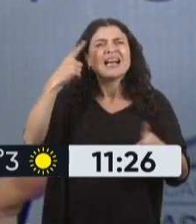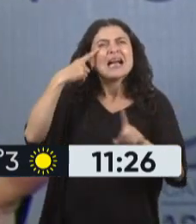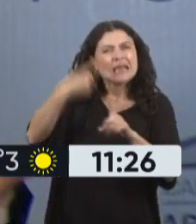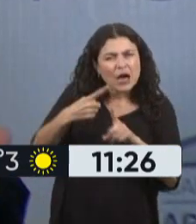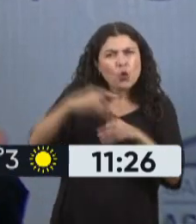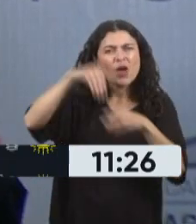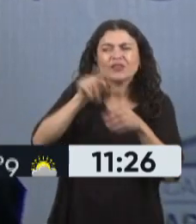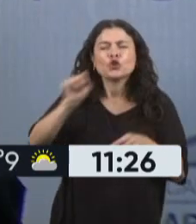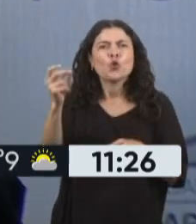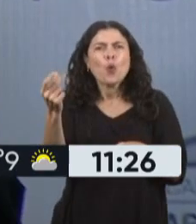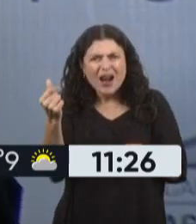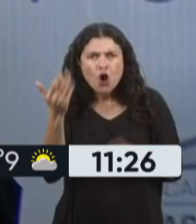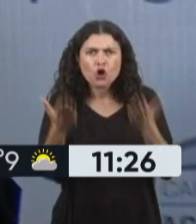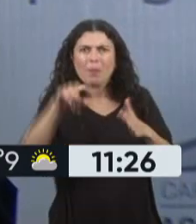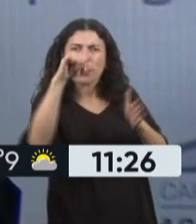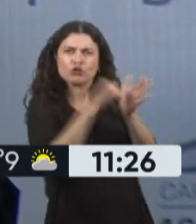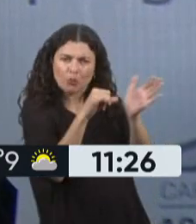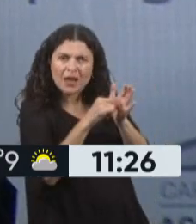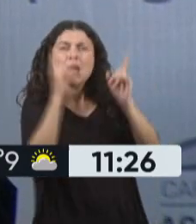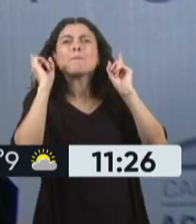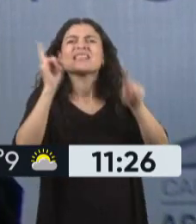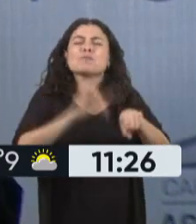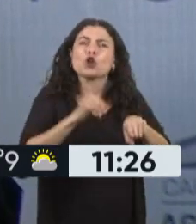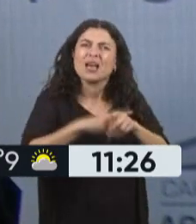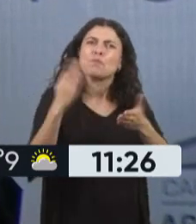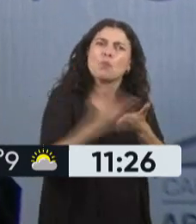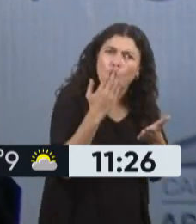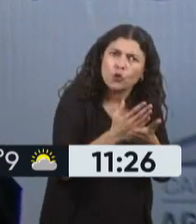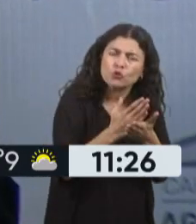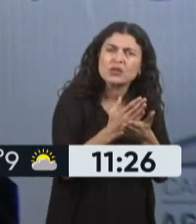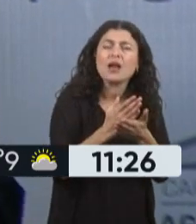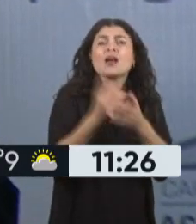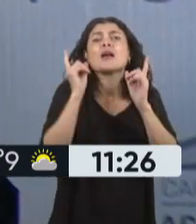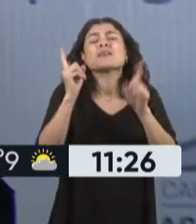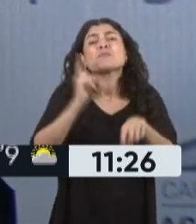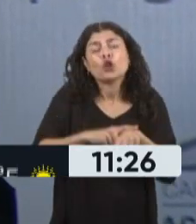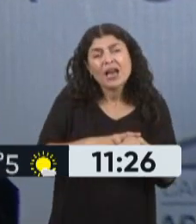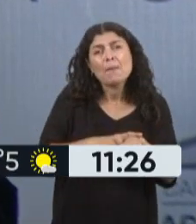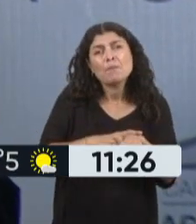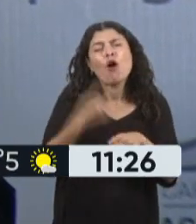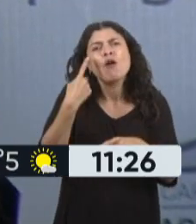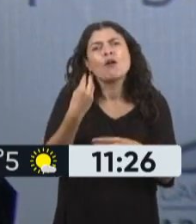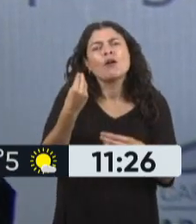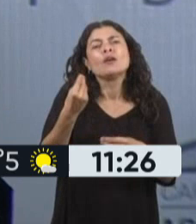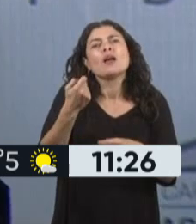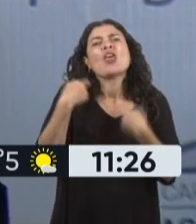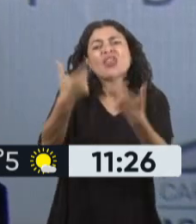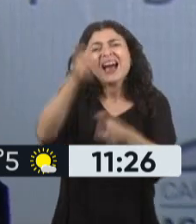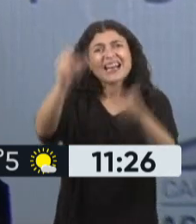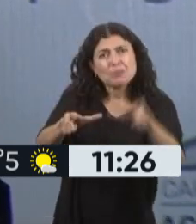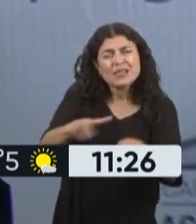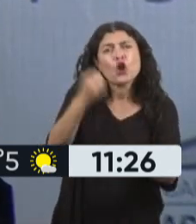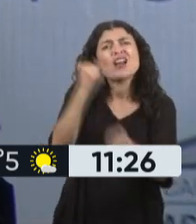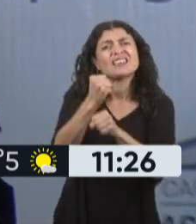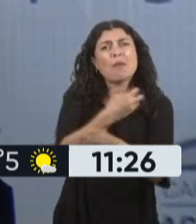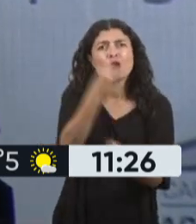ustedes amplían la base de capital. Con lo cual no solo producen más, sino que además se genera empleo y además la economía crece. Por lo